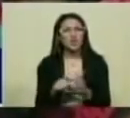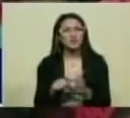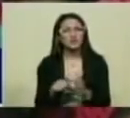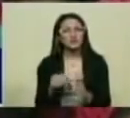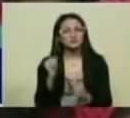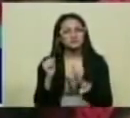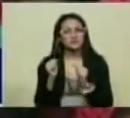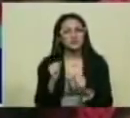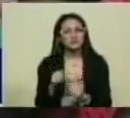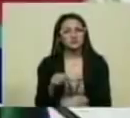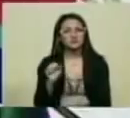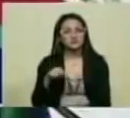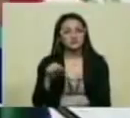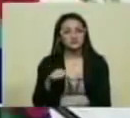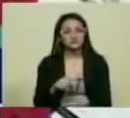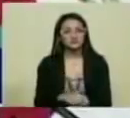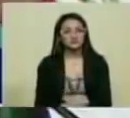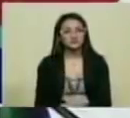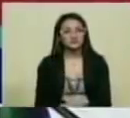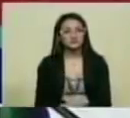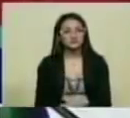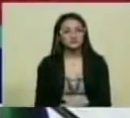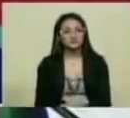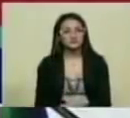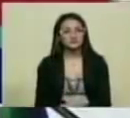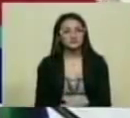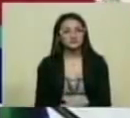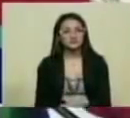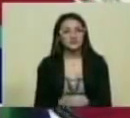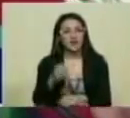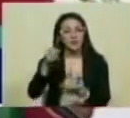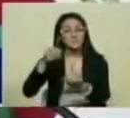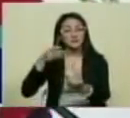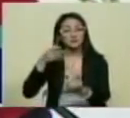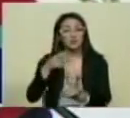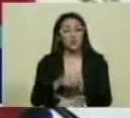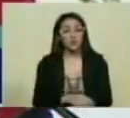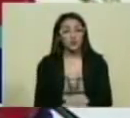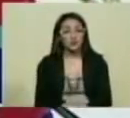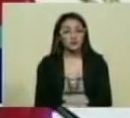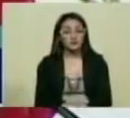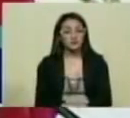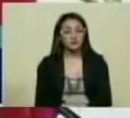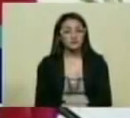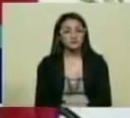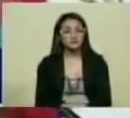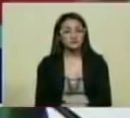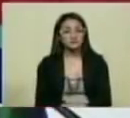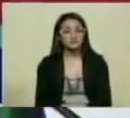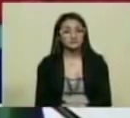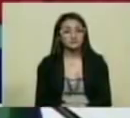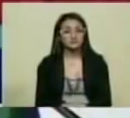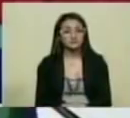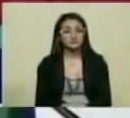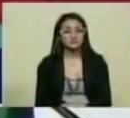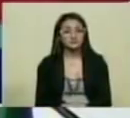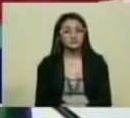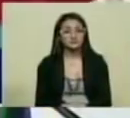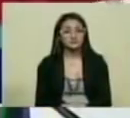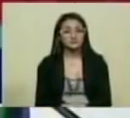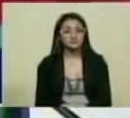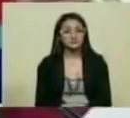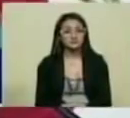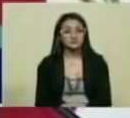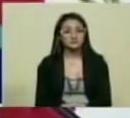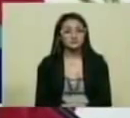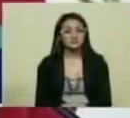Bueno, pero ocurrió, ¿verdad? Fue en Amazonas, ocurrió, eso ocurrió, fue así, tal cual. Y luego